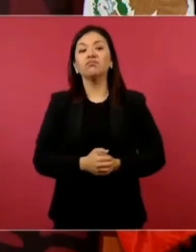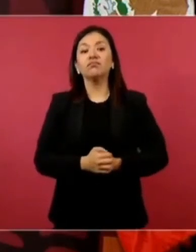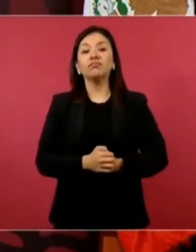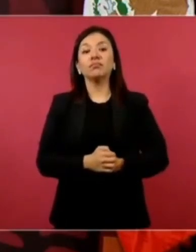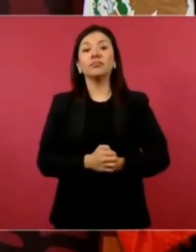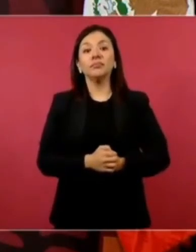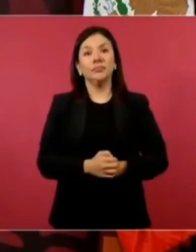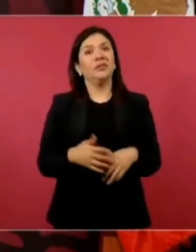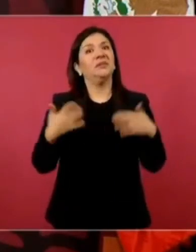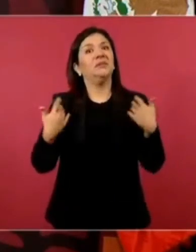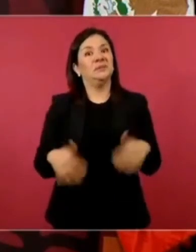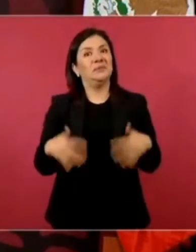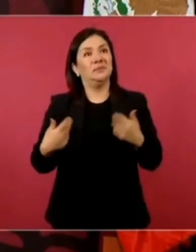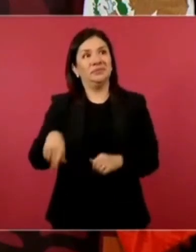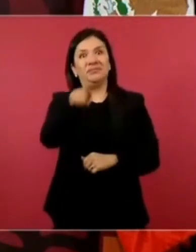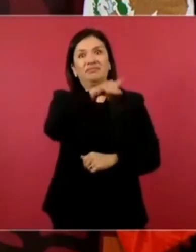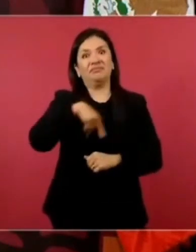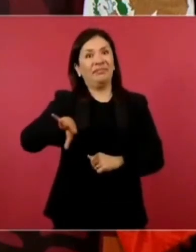Se rayaron.